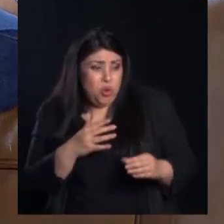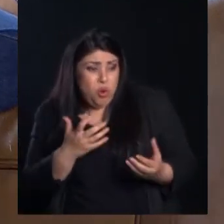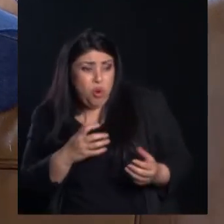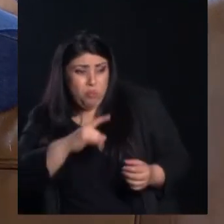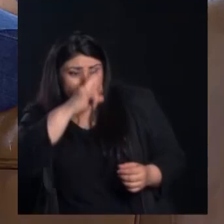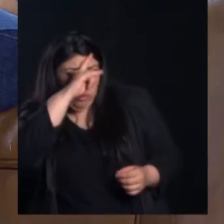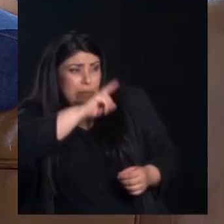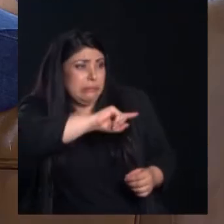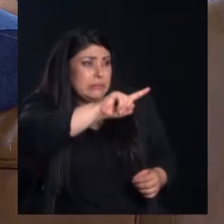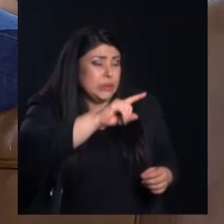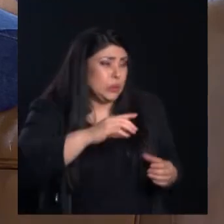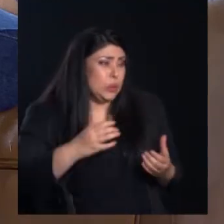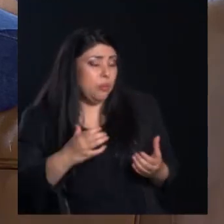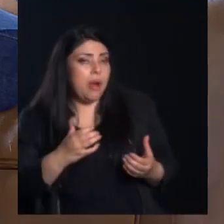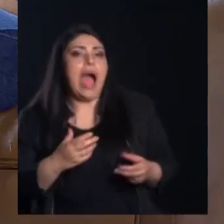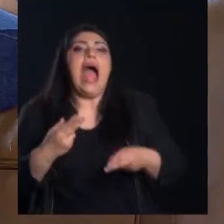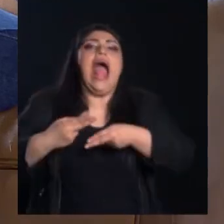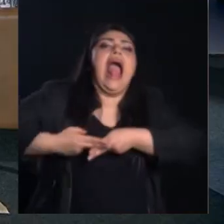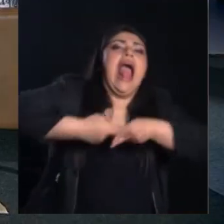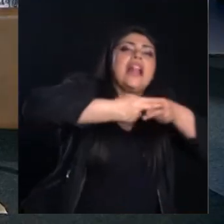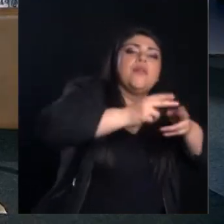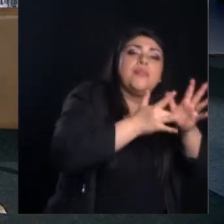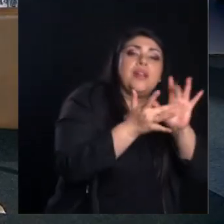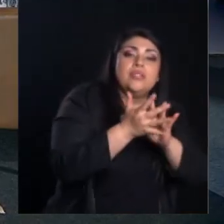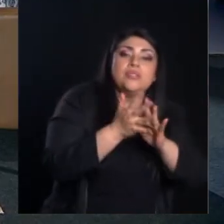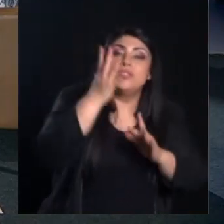de murcia mayores